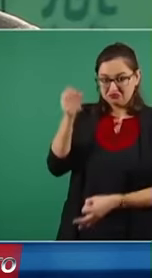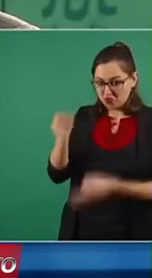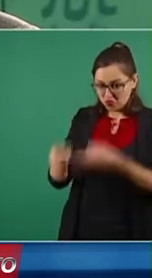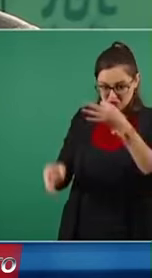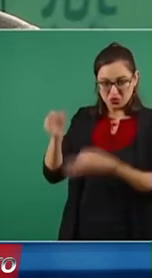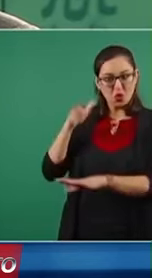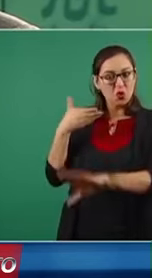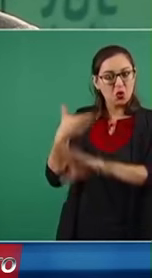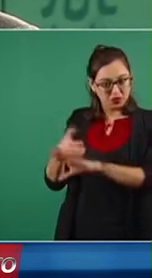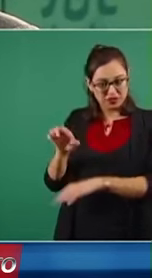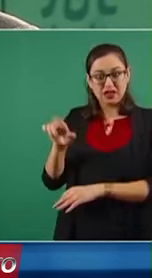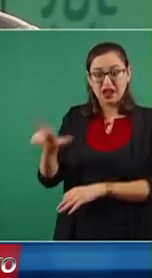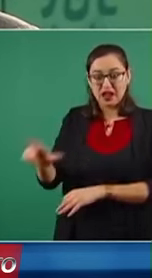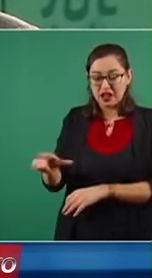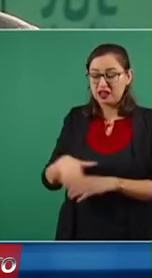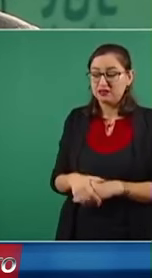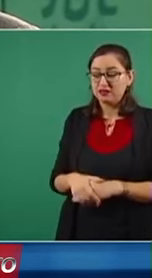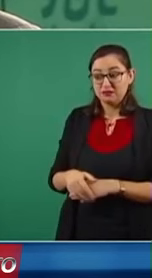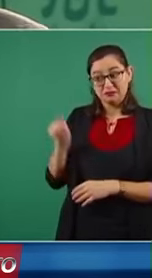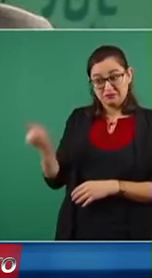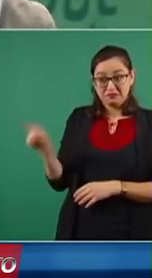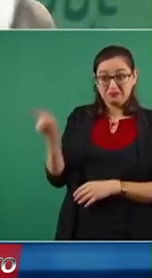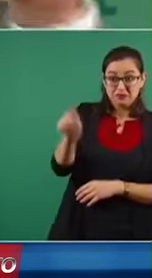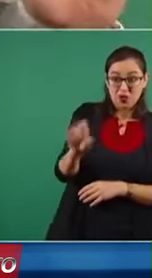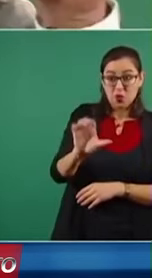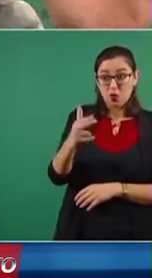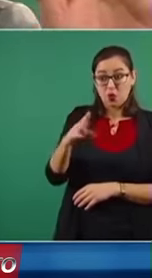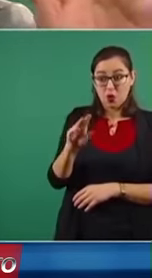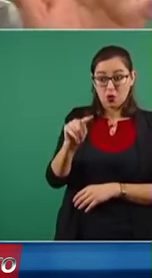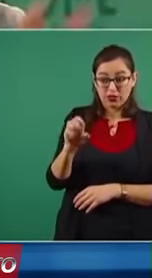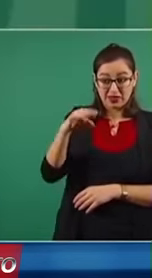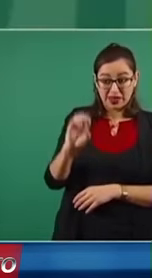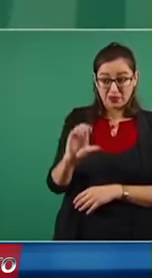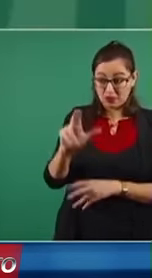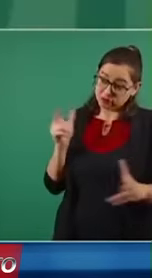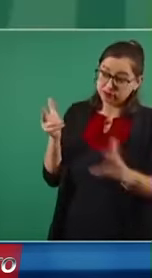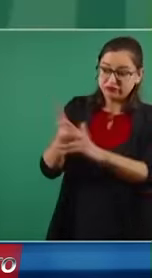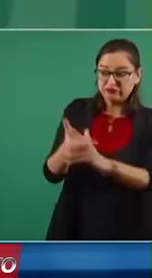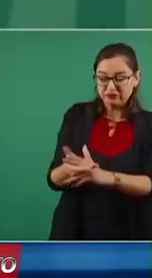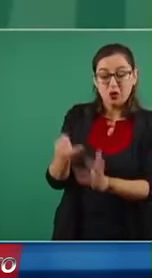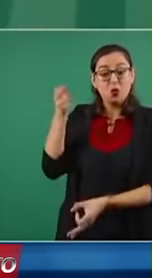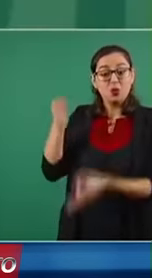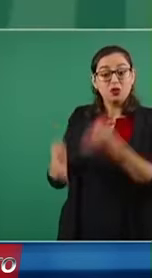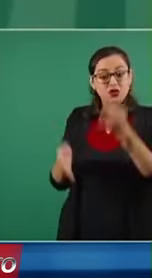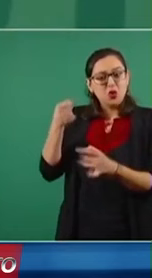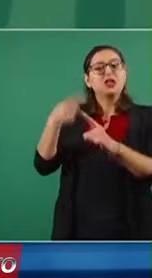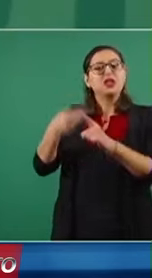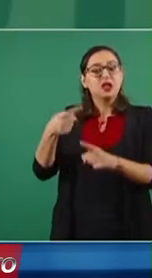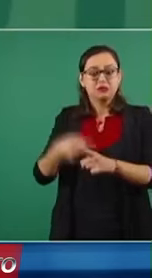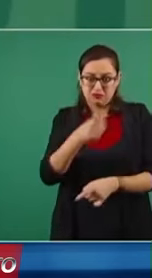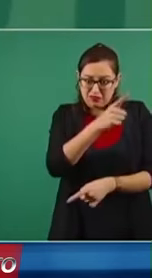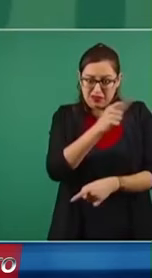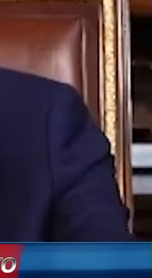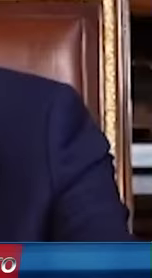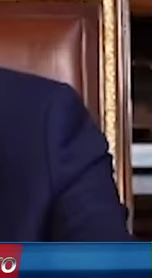misión diplomática, no pueden ser usados para otros fines diferentes a los fines de las relaciones entre los